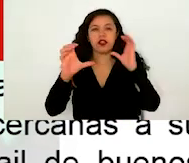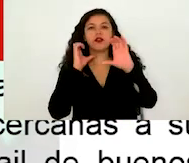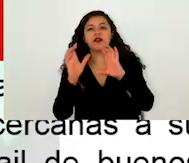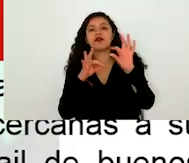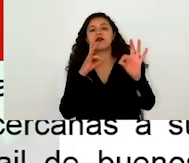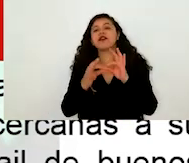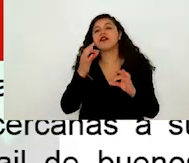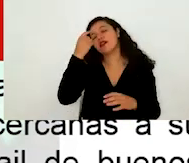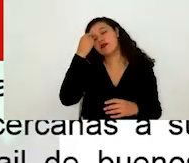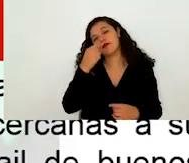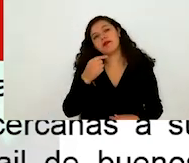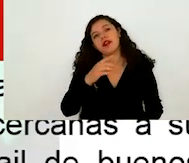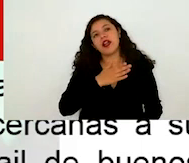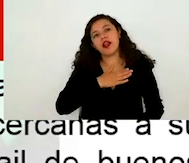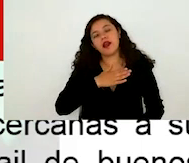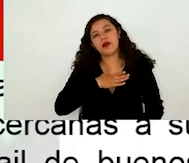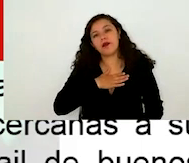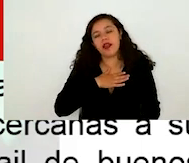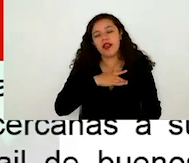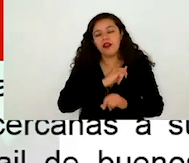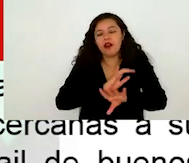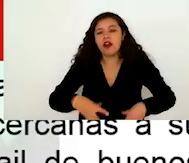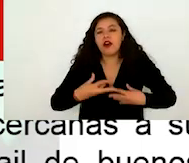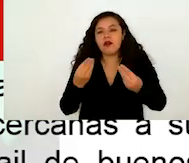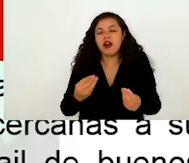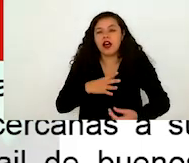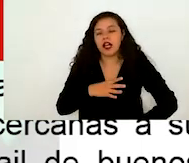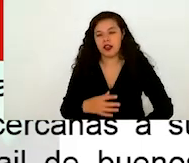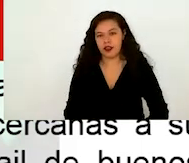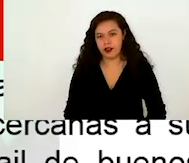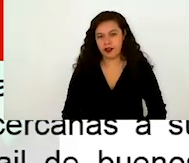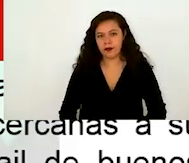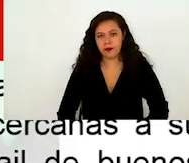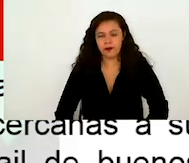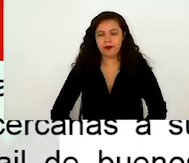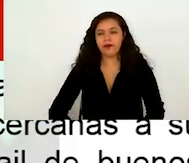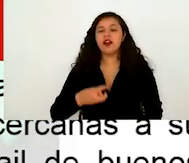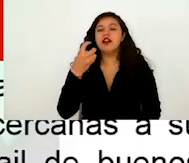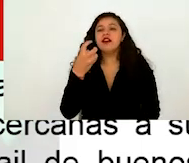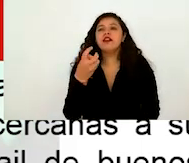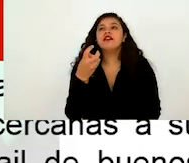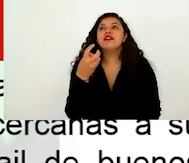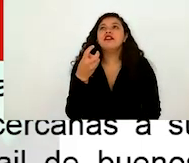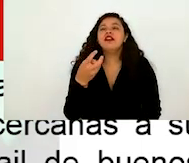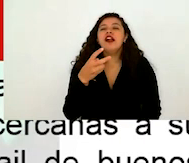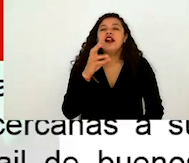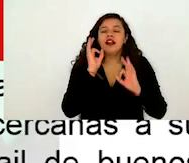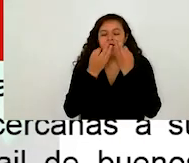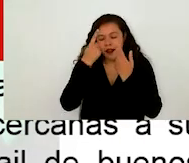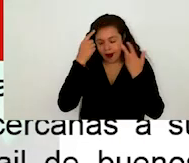permitiría bill obtener mucha información y crear menos es una parte de motivación